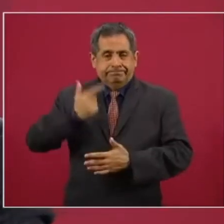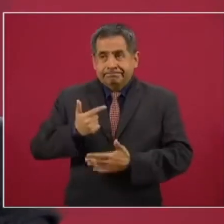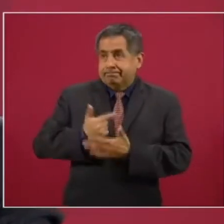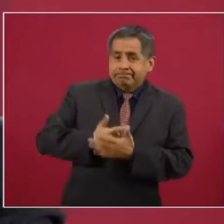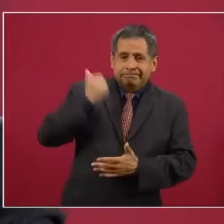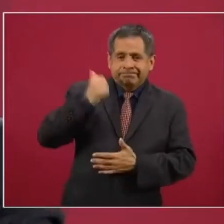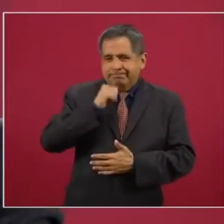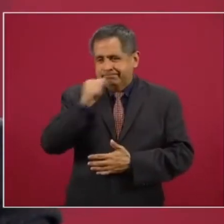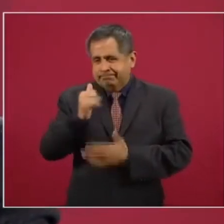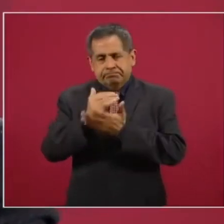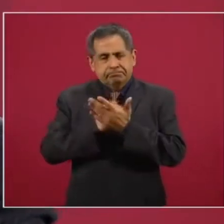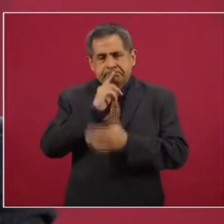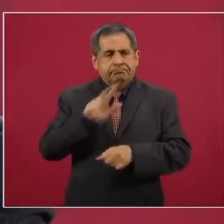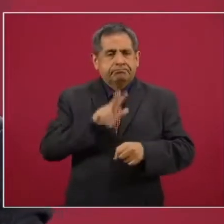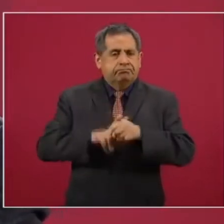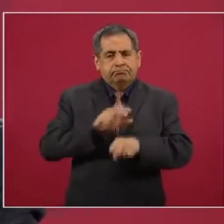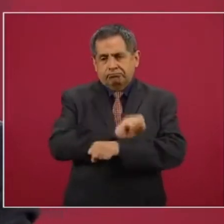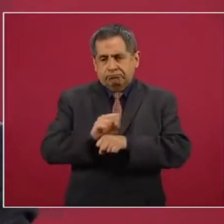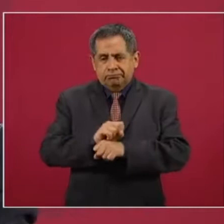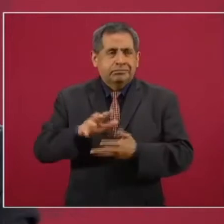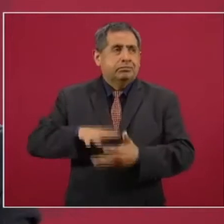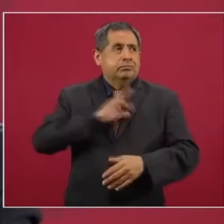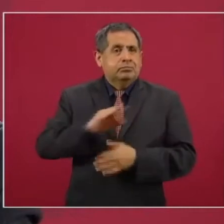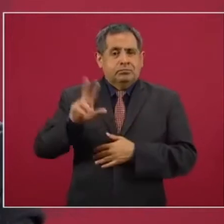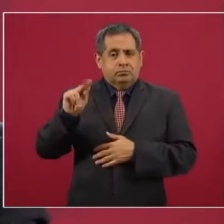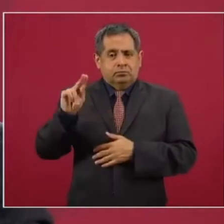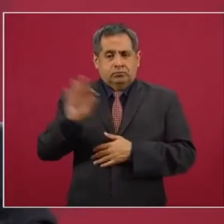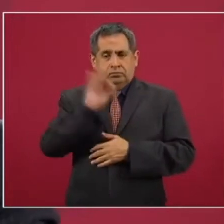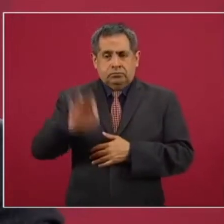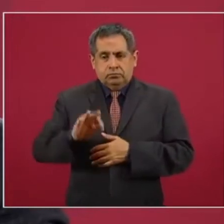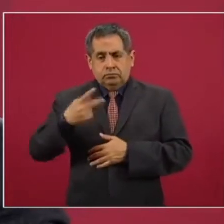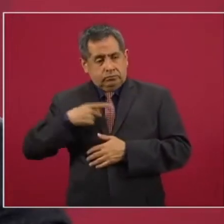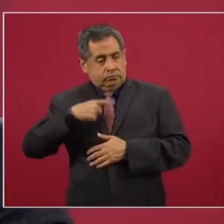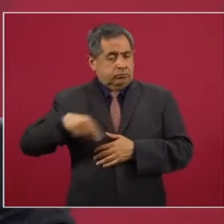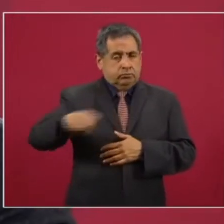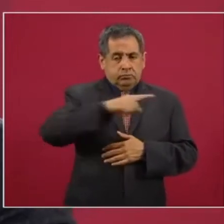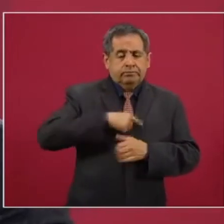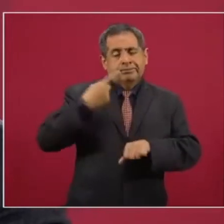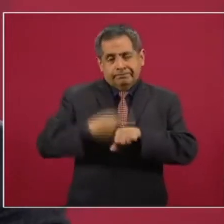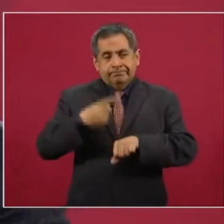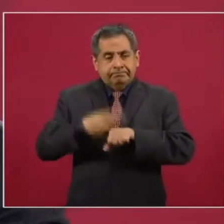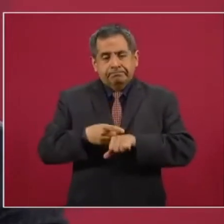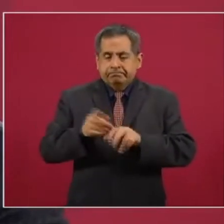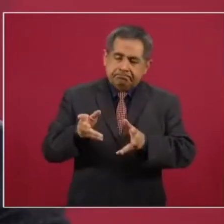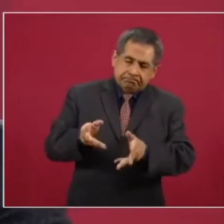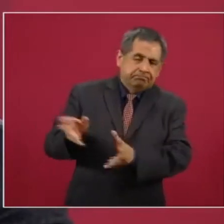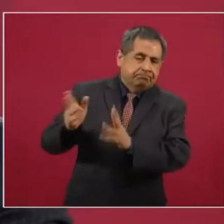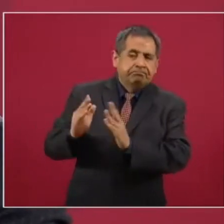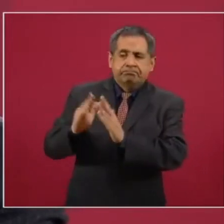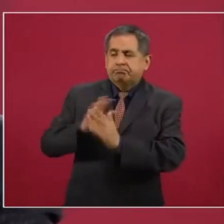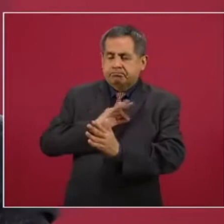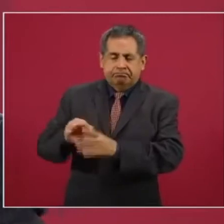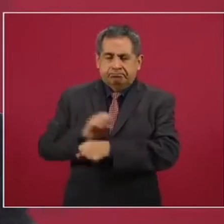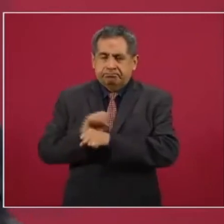y esto quiere decir que en la mayoría, más del 80%, las personas tienen una enfermedad que se limita.